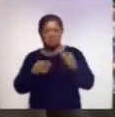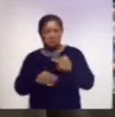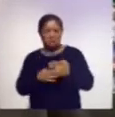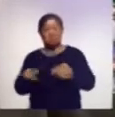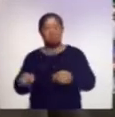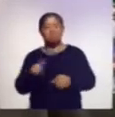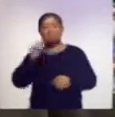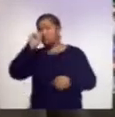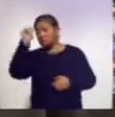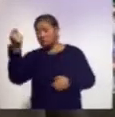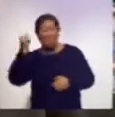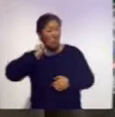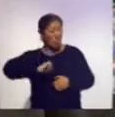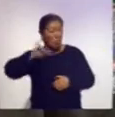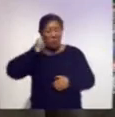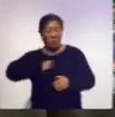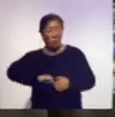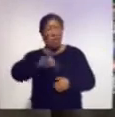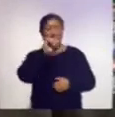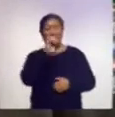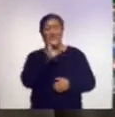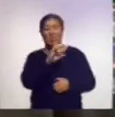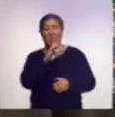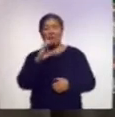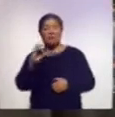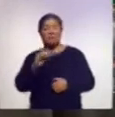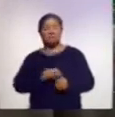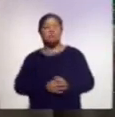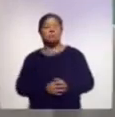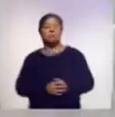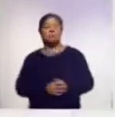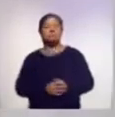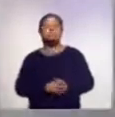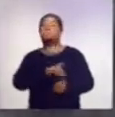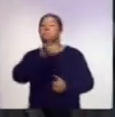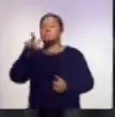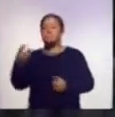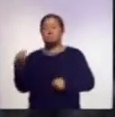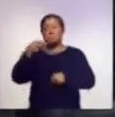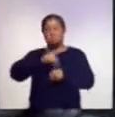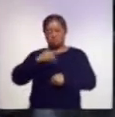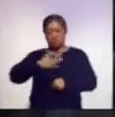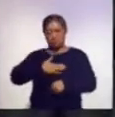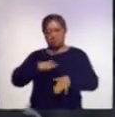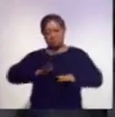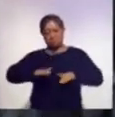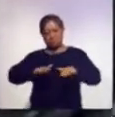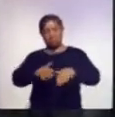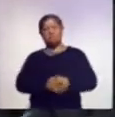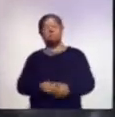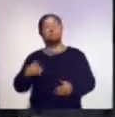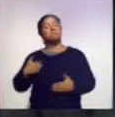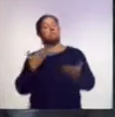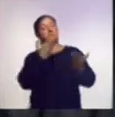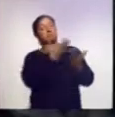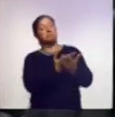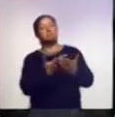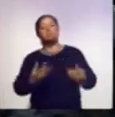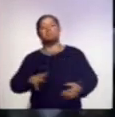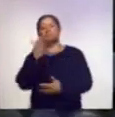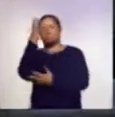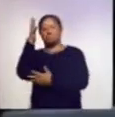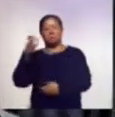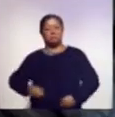le llama una técnica muy antigua, y ya manejarlo en un huipil. Con una propuesta distinta del árbol de la vida, Martín Díaz